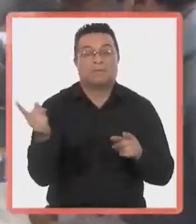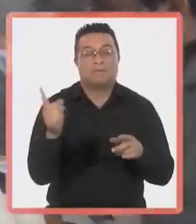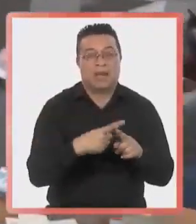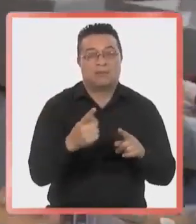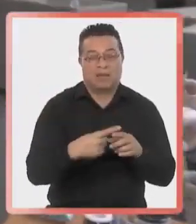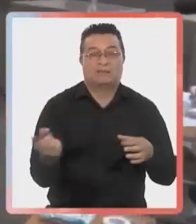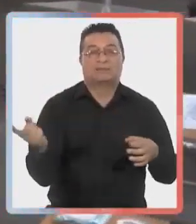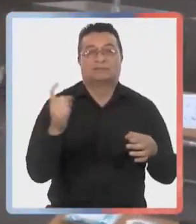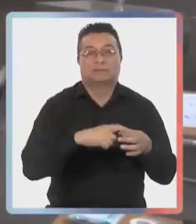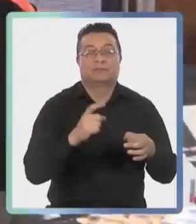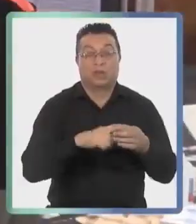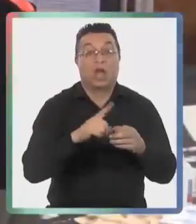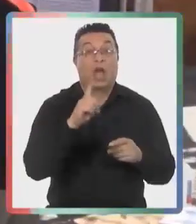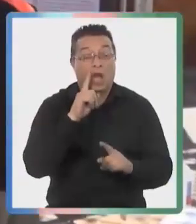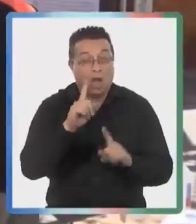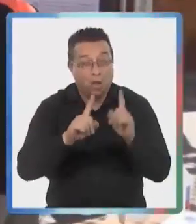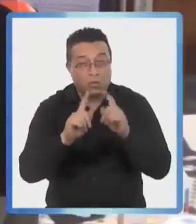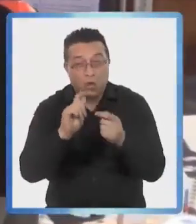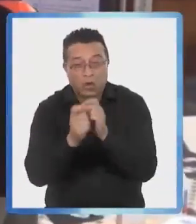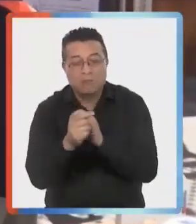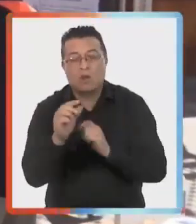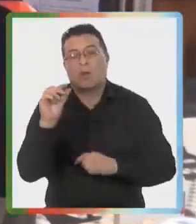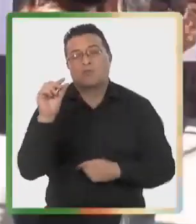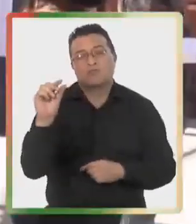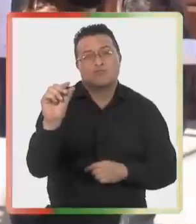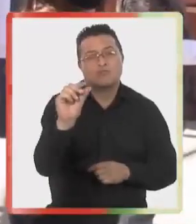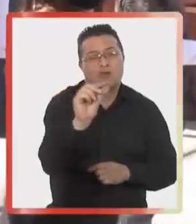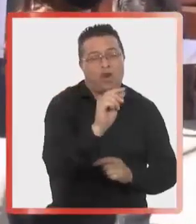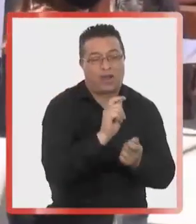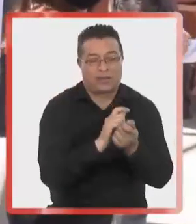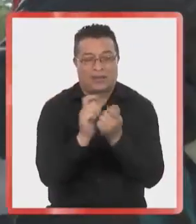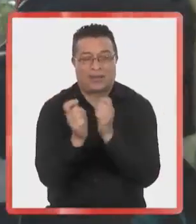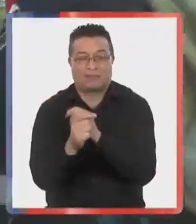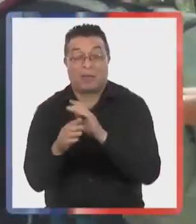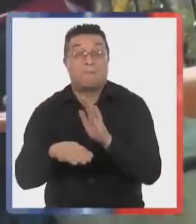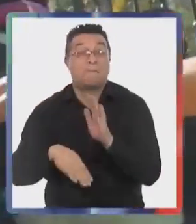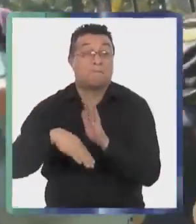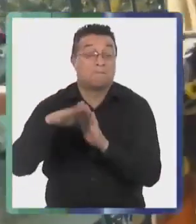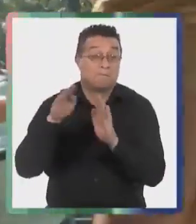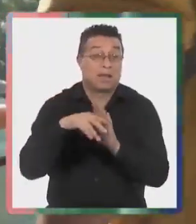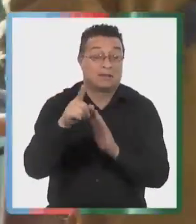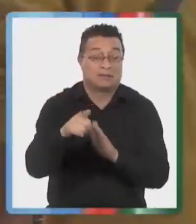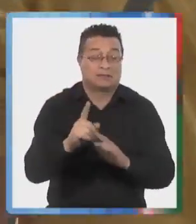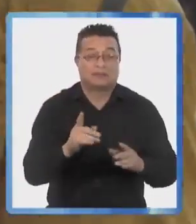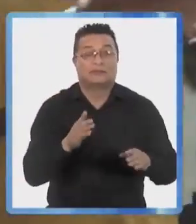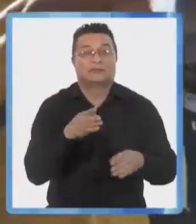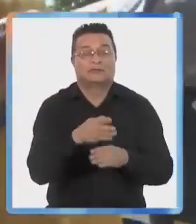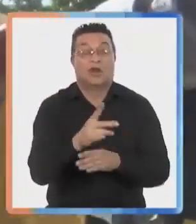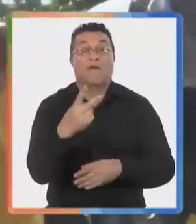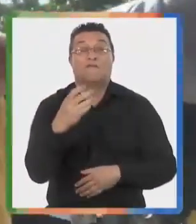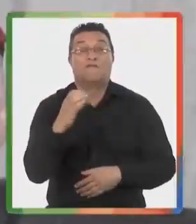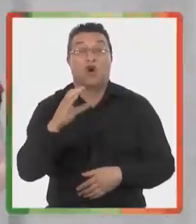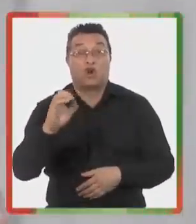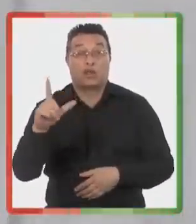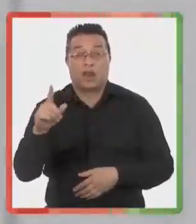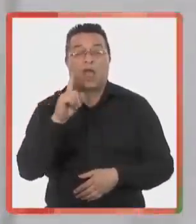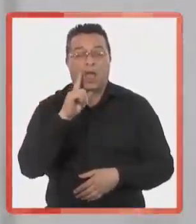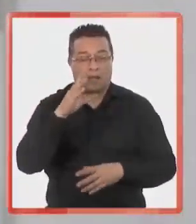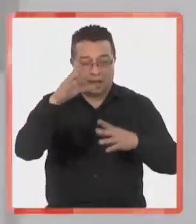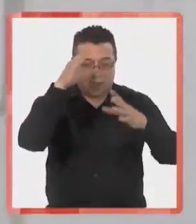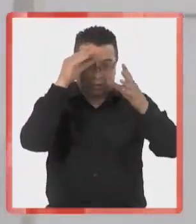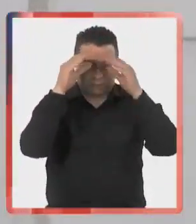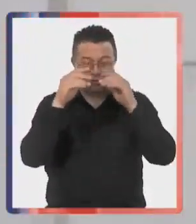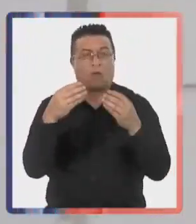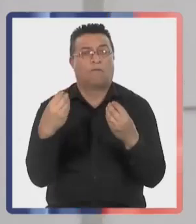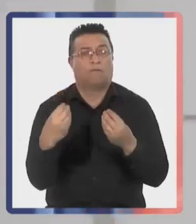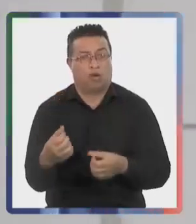esta elección. Hay cambios, pero son muy pequeños esos cambios, ¿ya? La mayoría de ellos se mantienen. Son vocales que tienen experiencia,